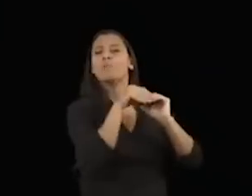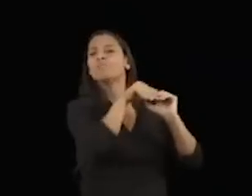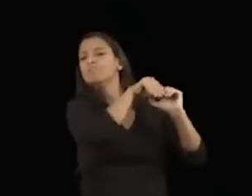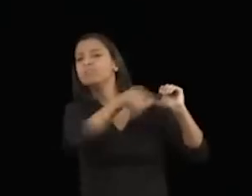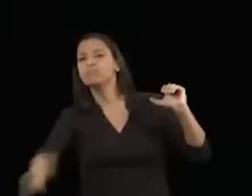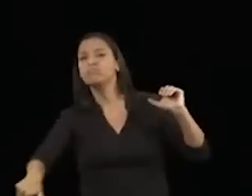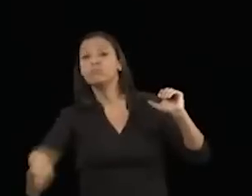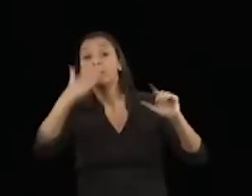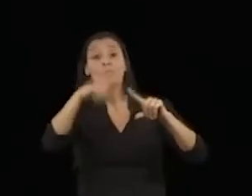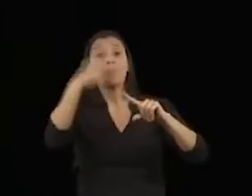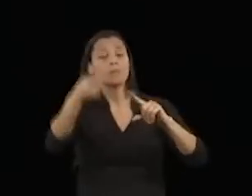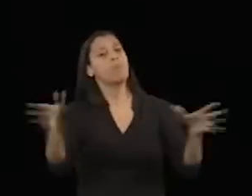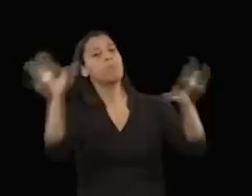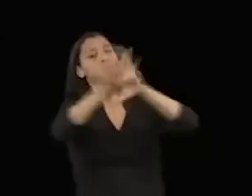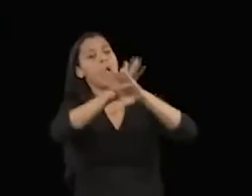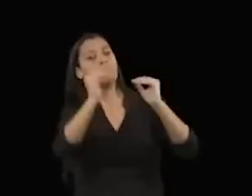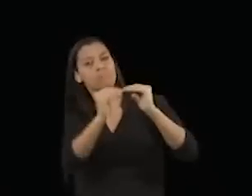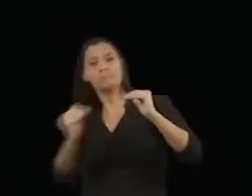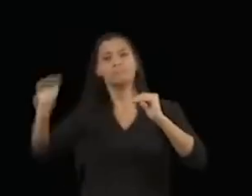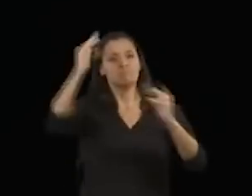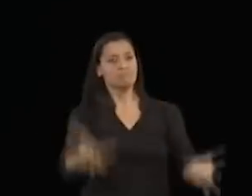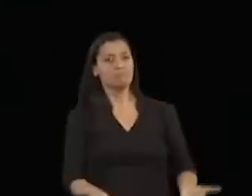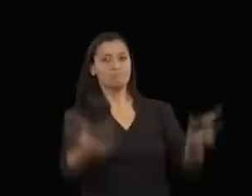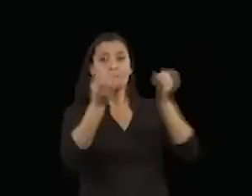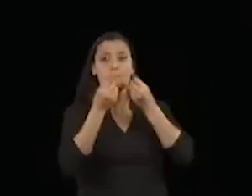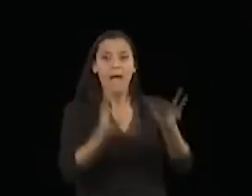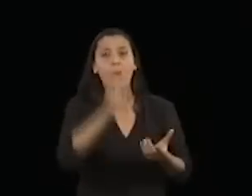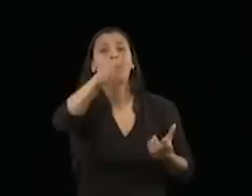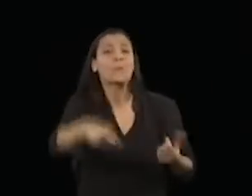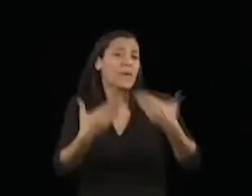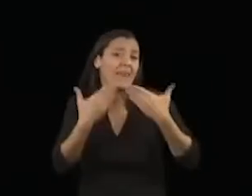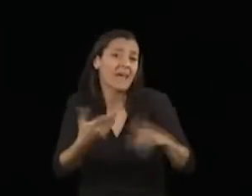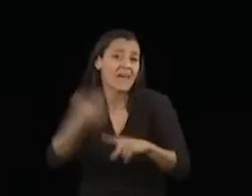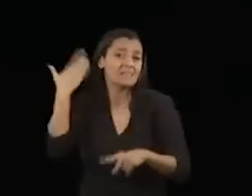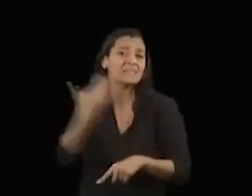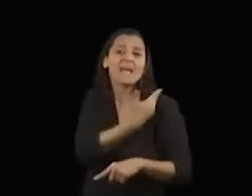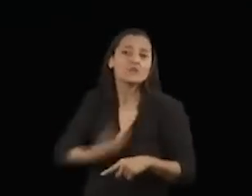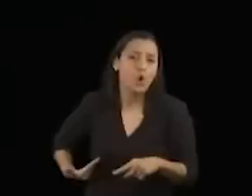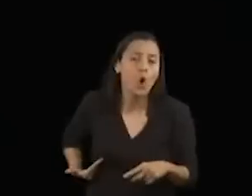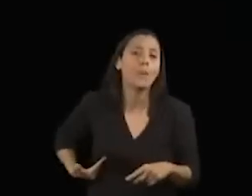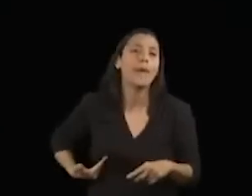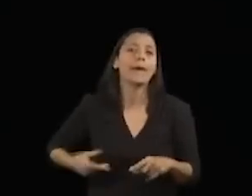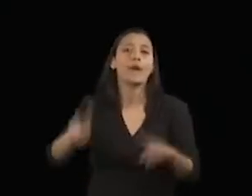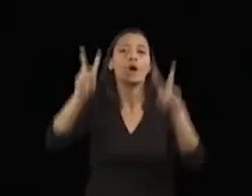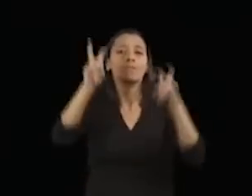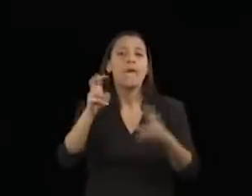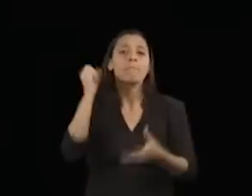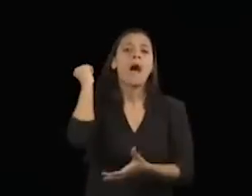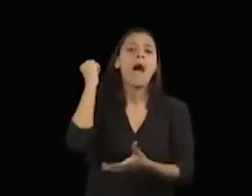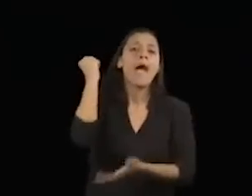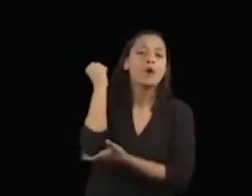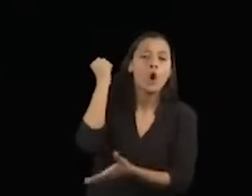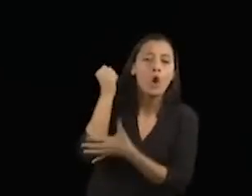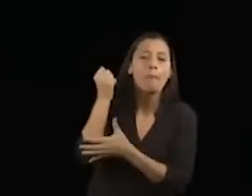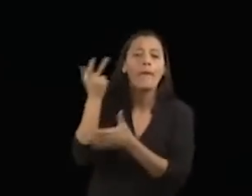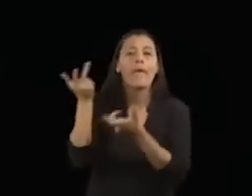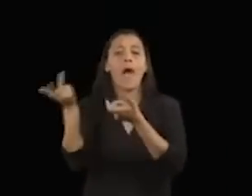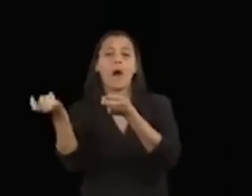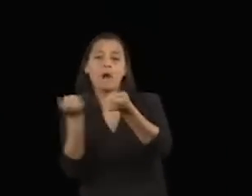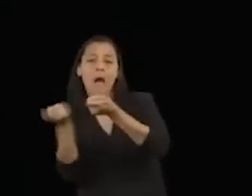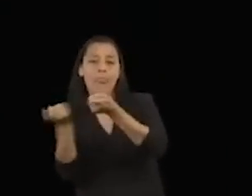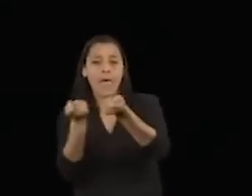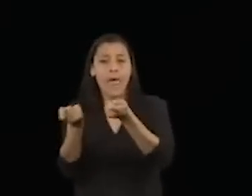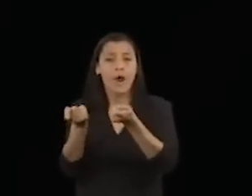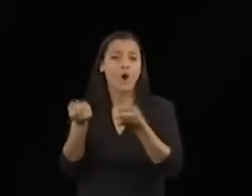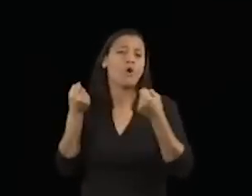levantó en función de cómo, digamos, el gobierno anterior empezó a pichicatear la economía, dándole el gasto público